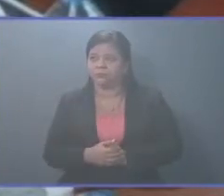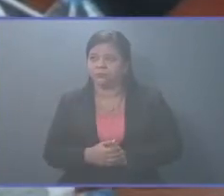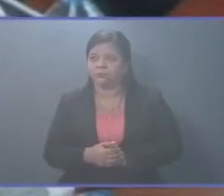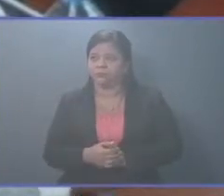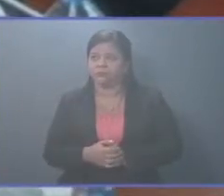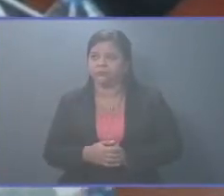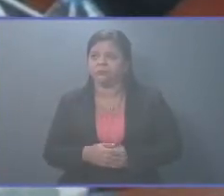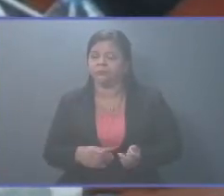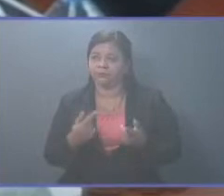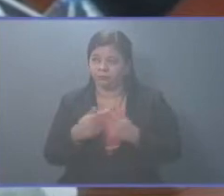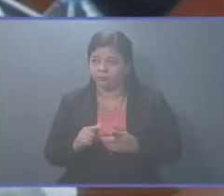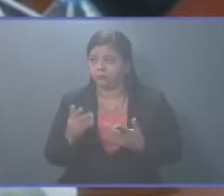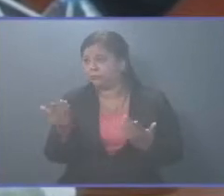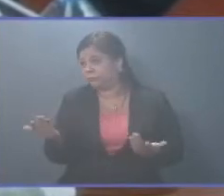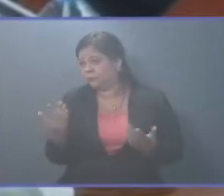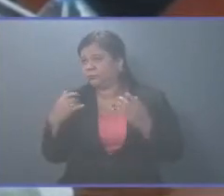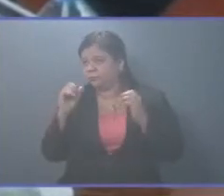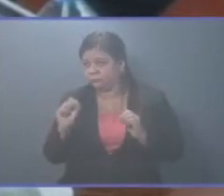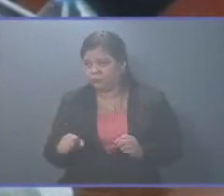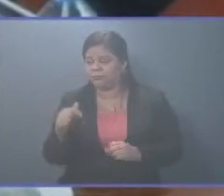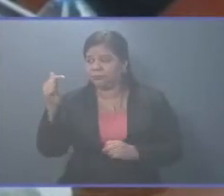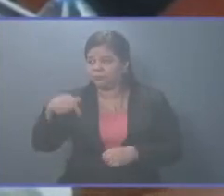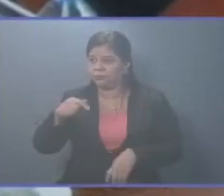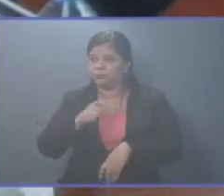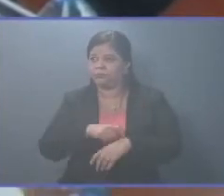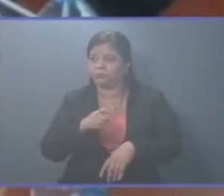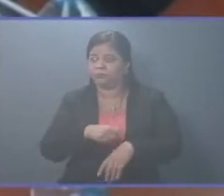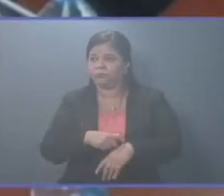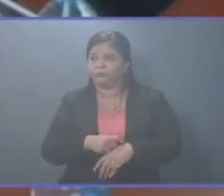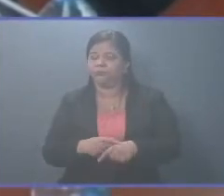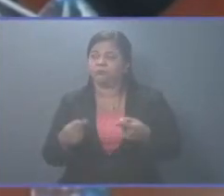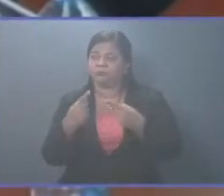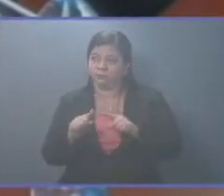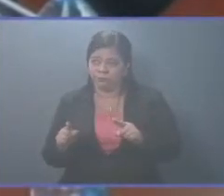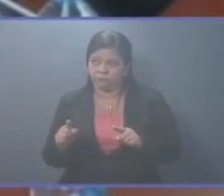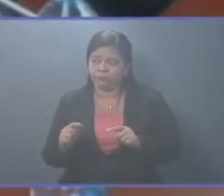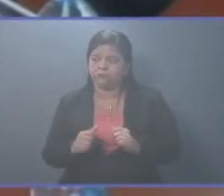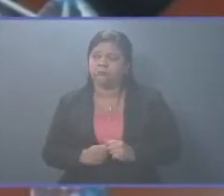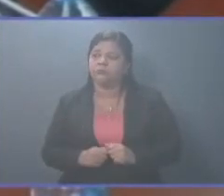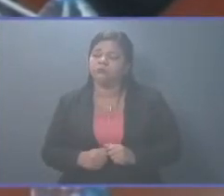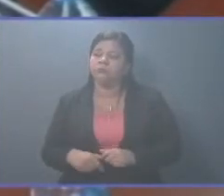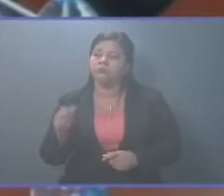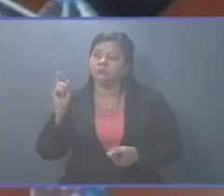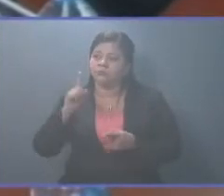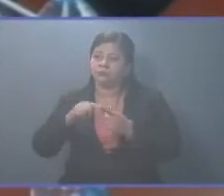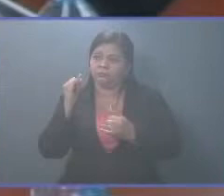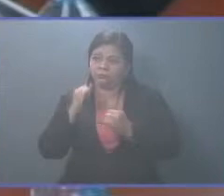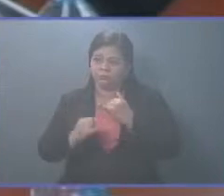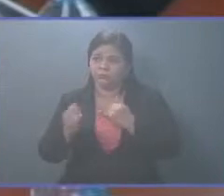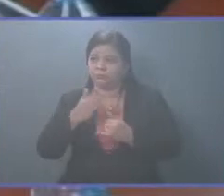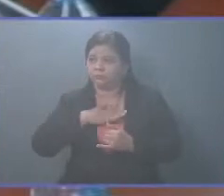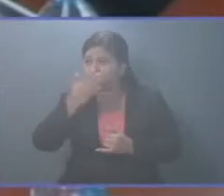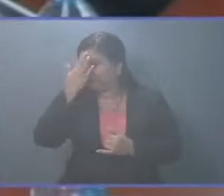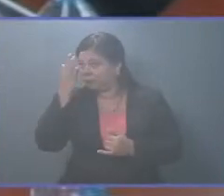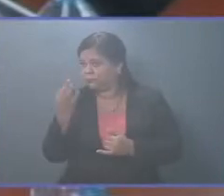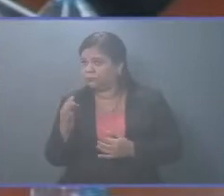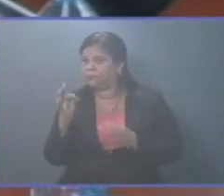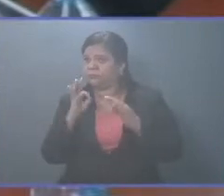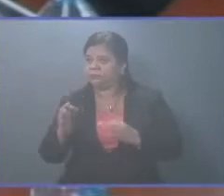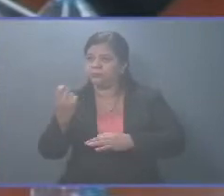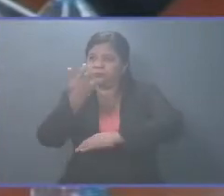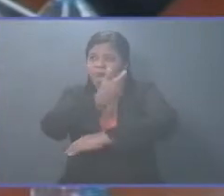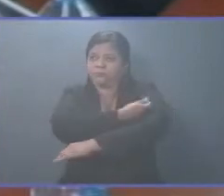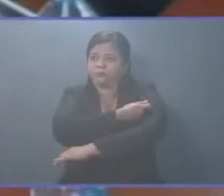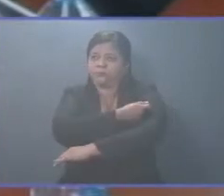¿verdad? Entonces, ¿por qué no puede suceder en nuestro medio? Pero sí, al final creo yo que es mejor tener una vacuna